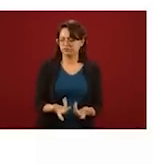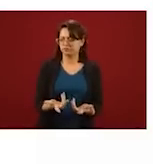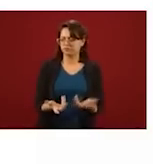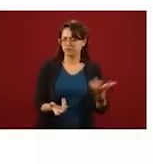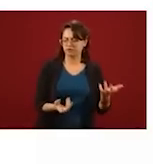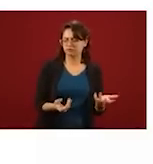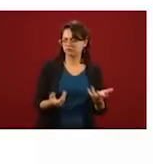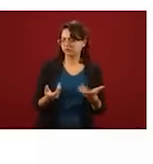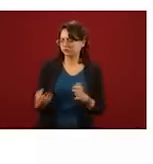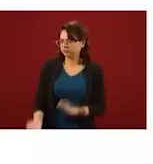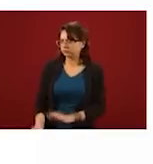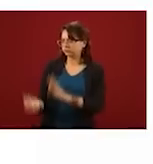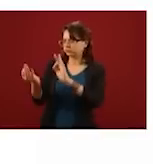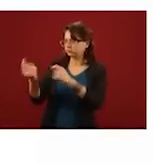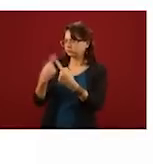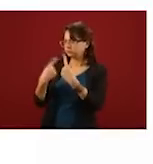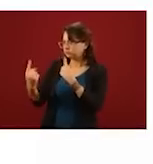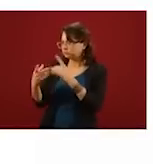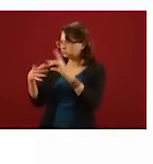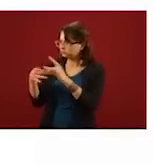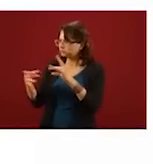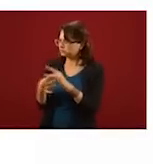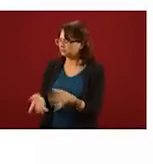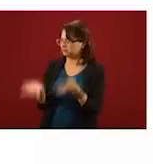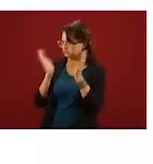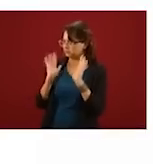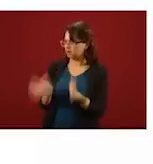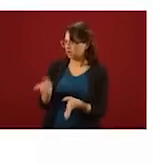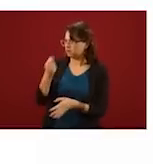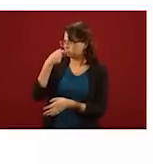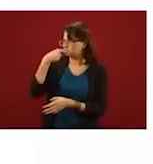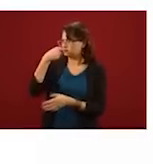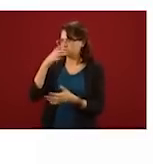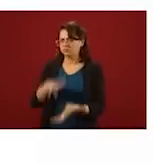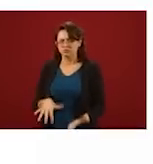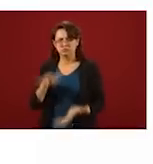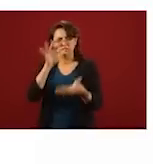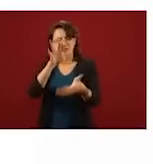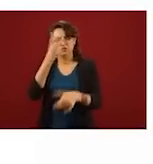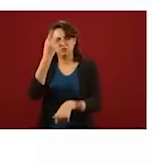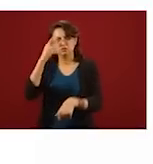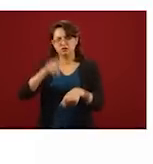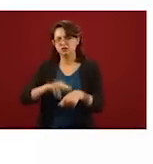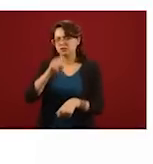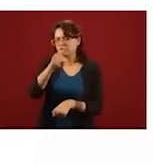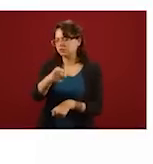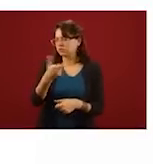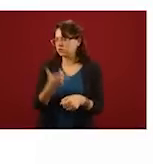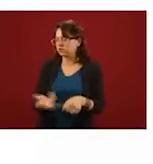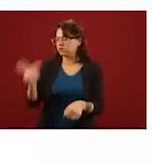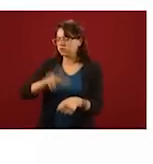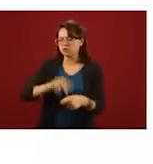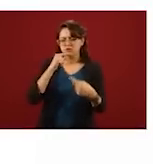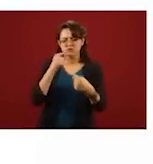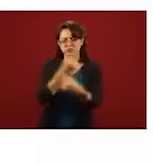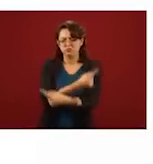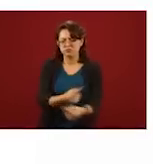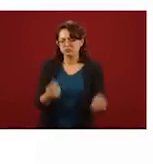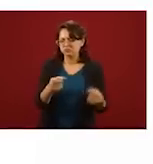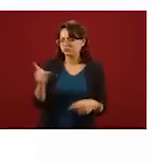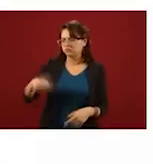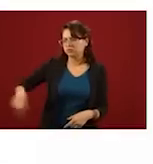la vincristina que ocurrió ayer al director del Hospital Infantil. Aumentaron cada vez más su